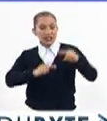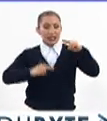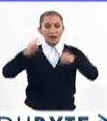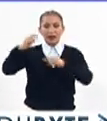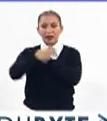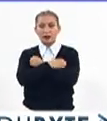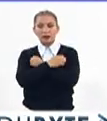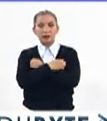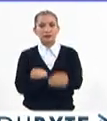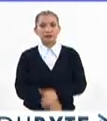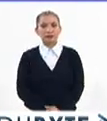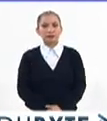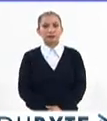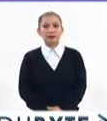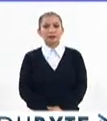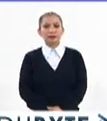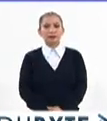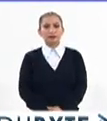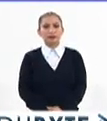niveles educativos.